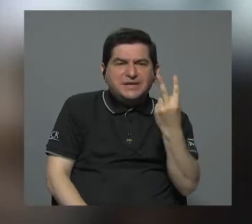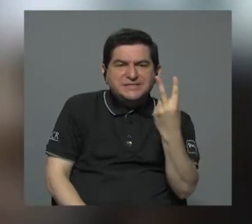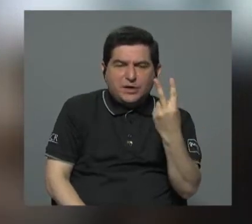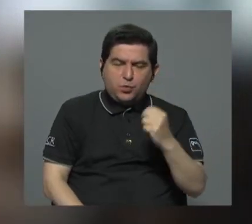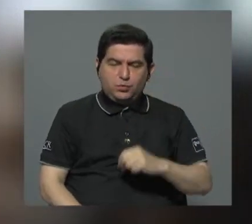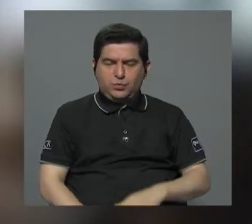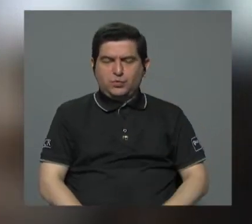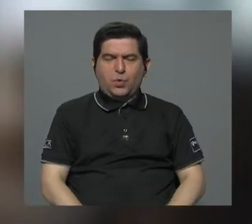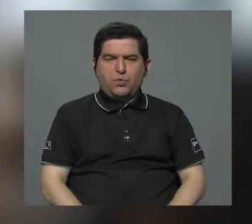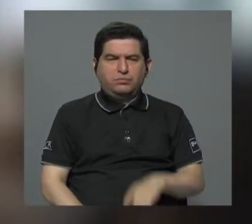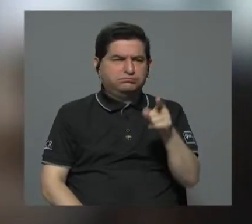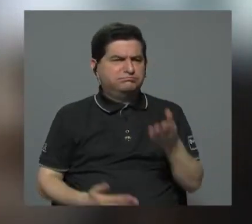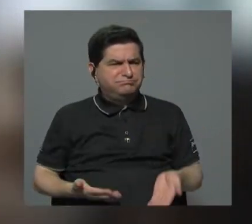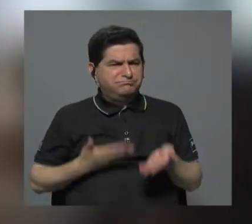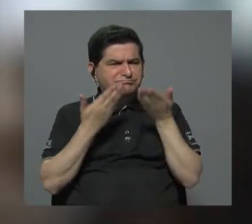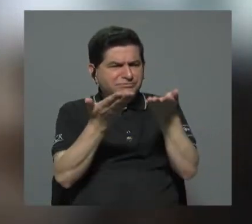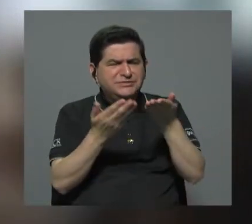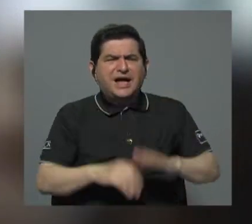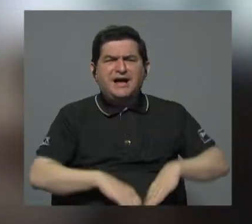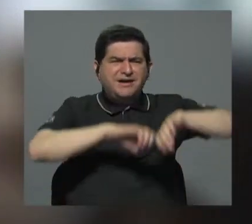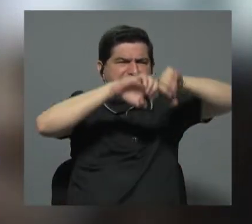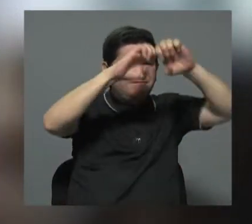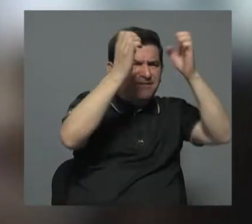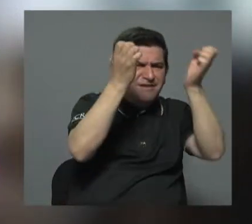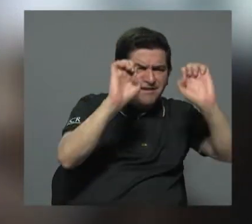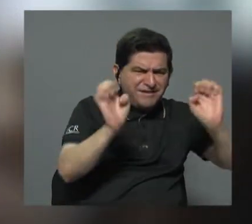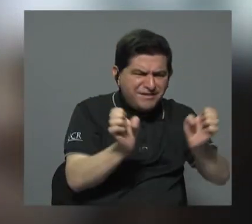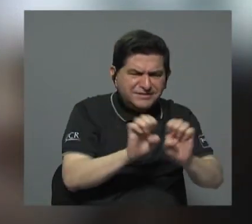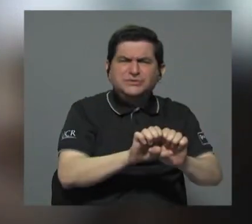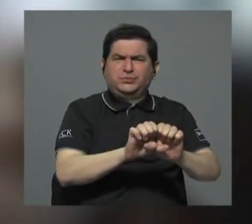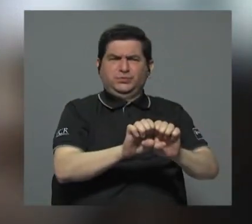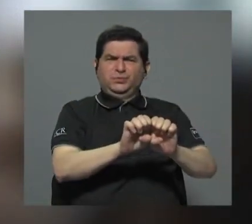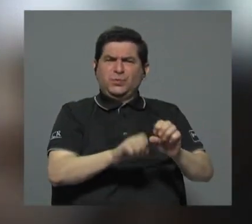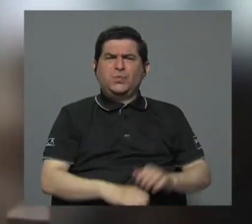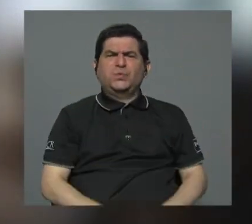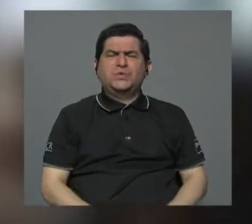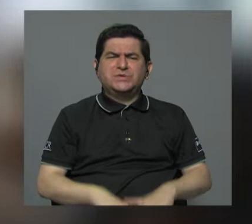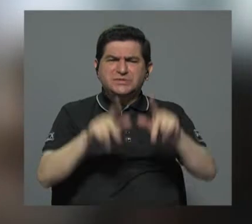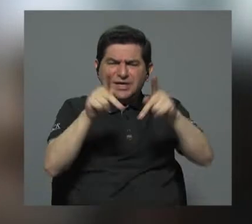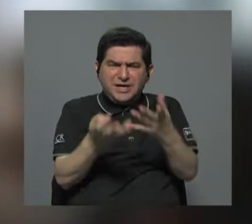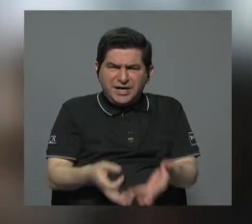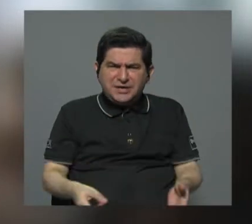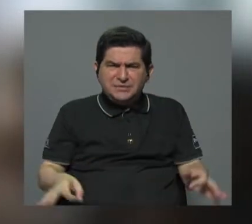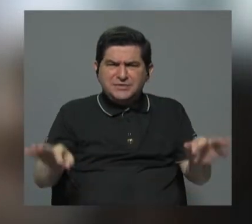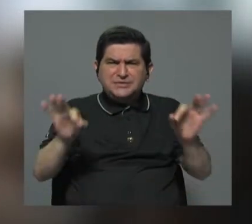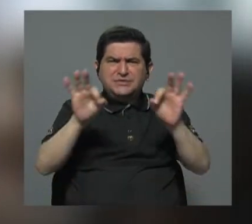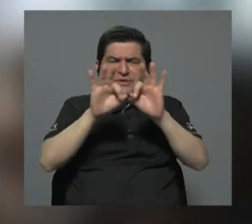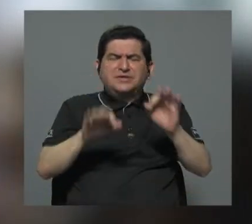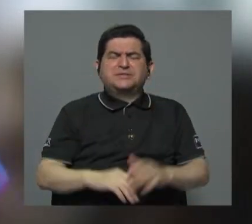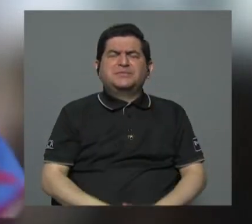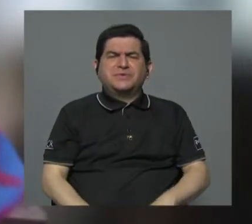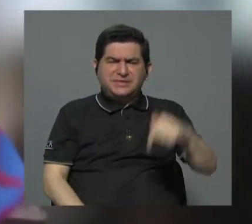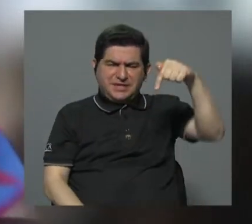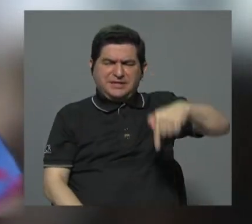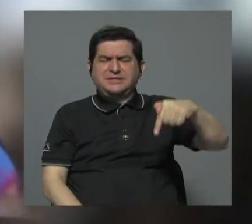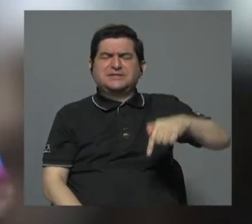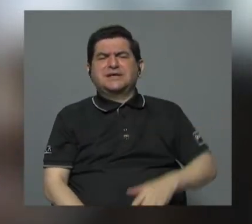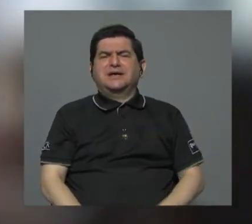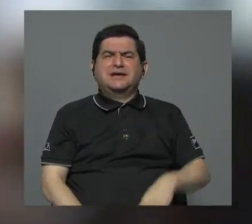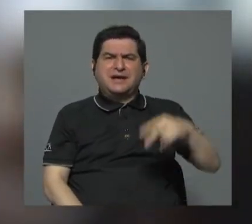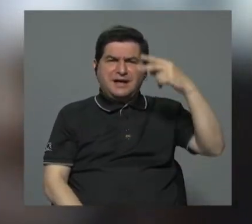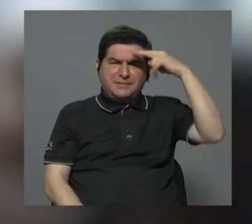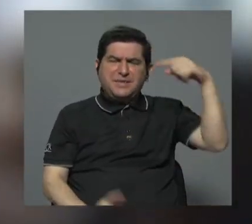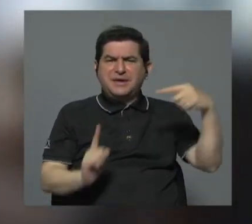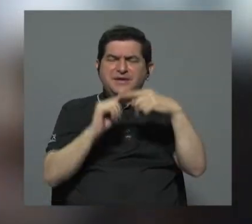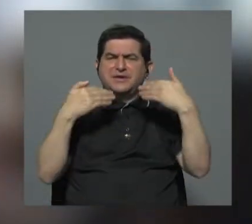II, entregan estos blasones a los nobles mesoamericanos? Y bueno,